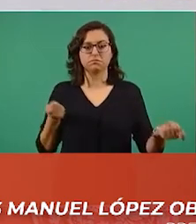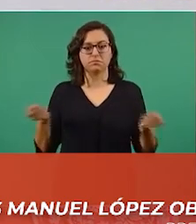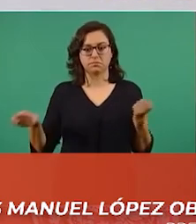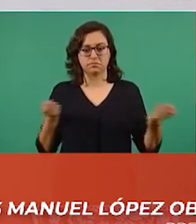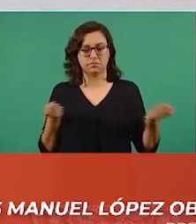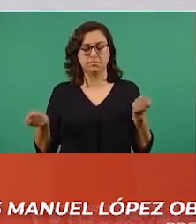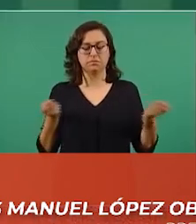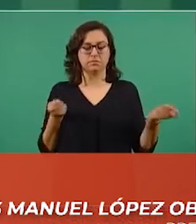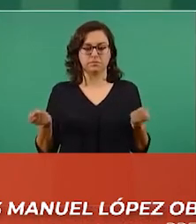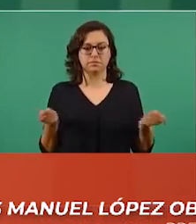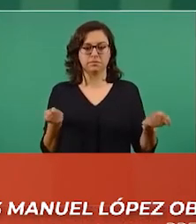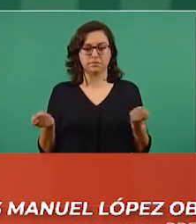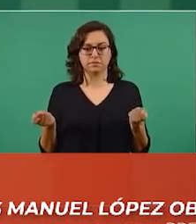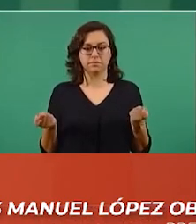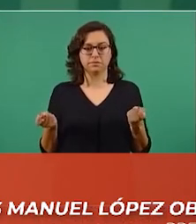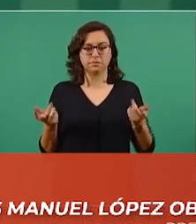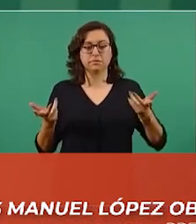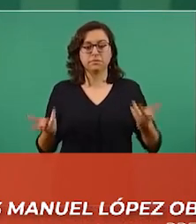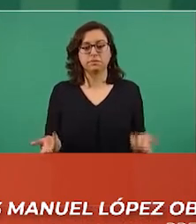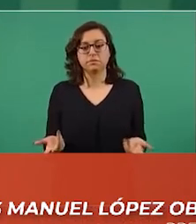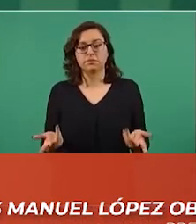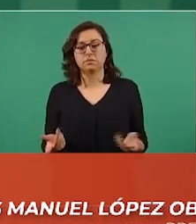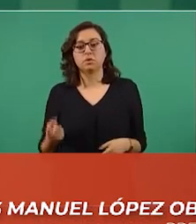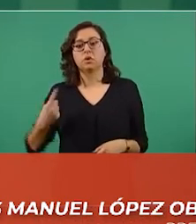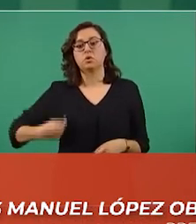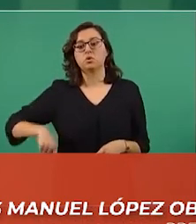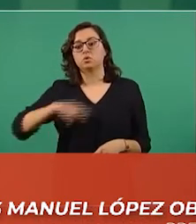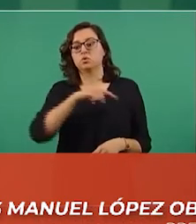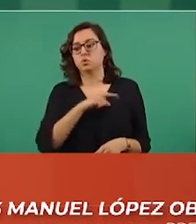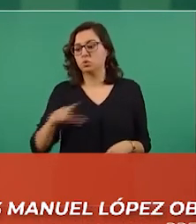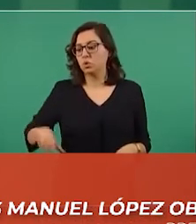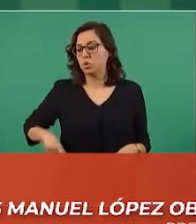Que no estemos dando subsidio